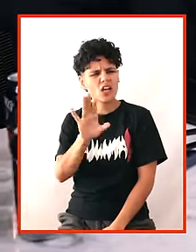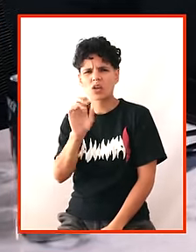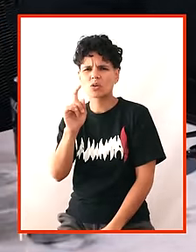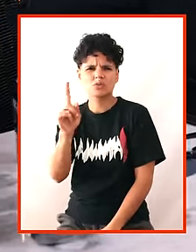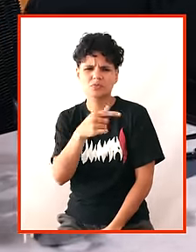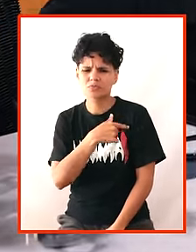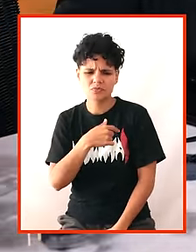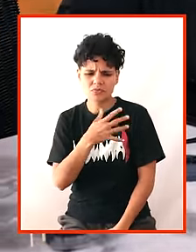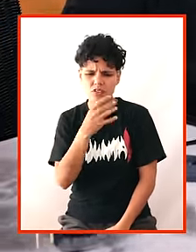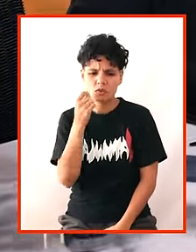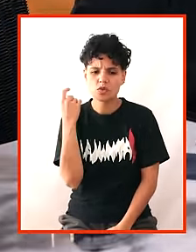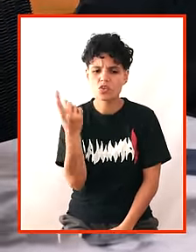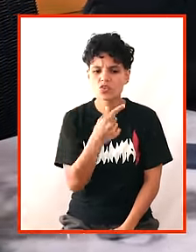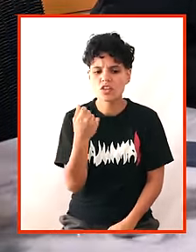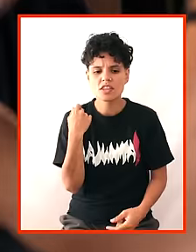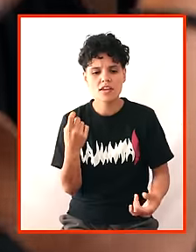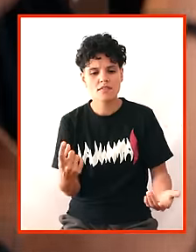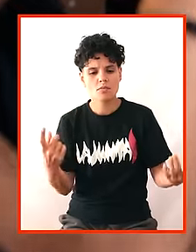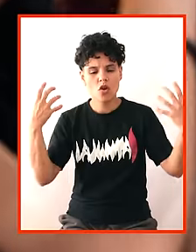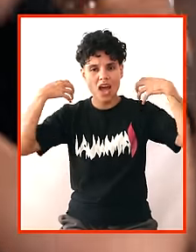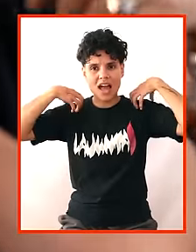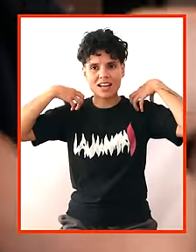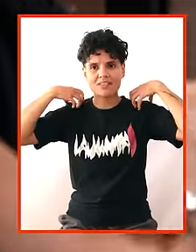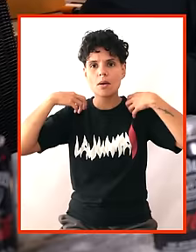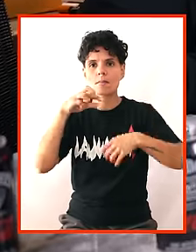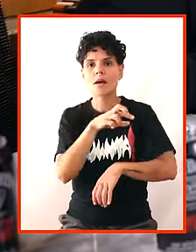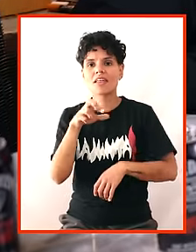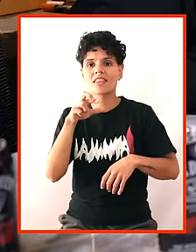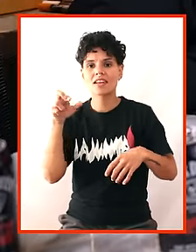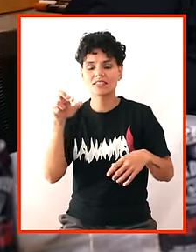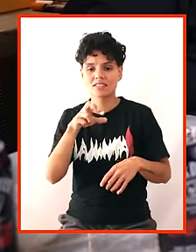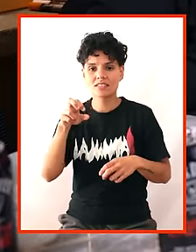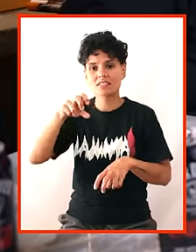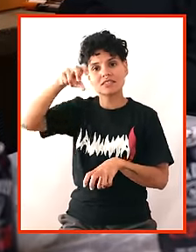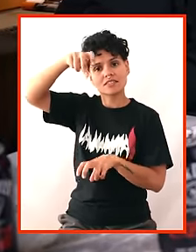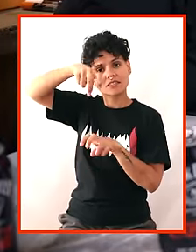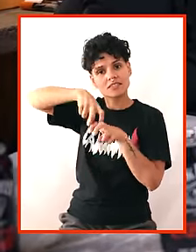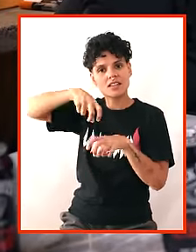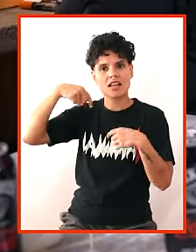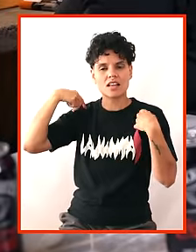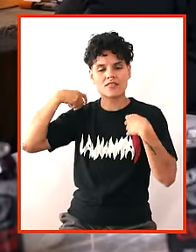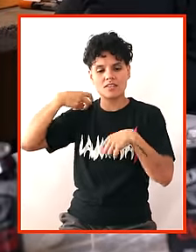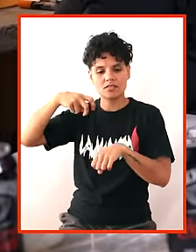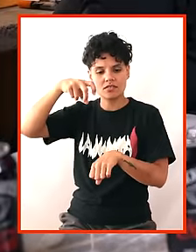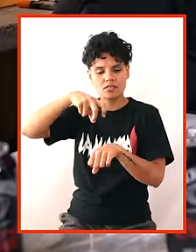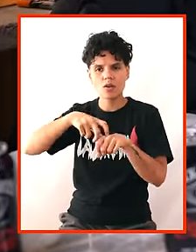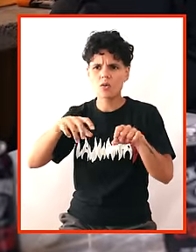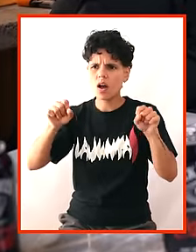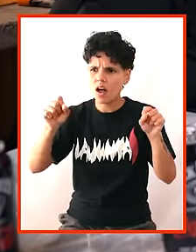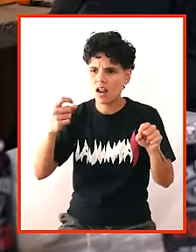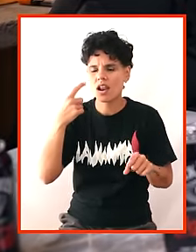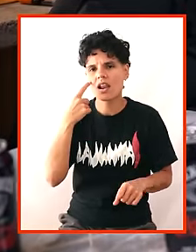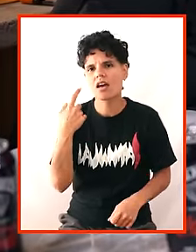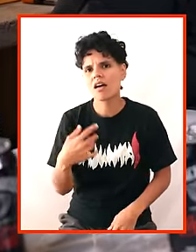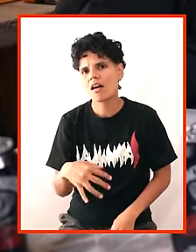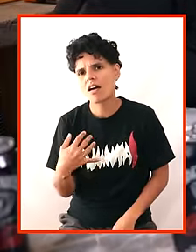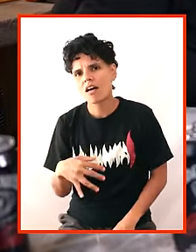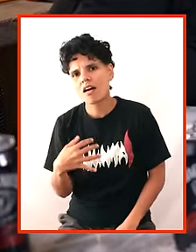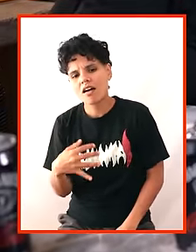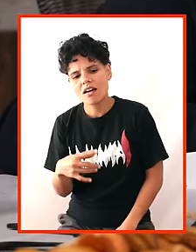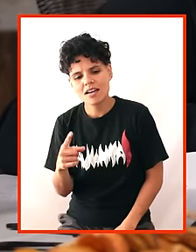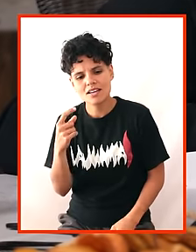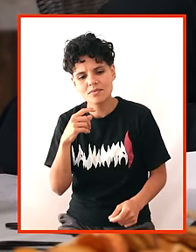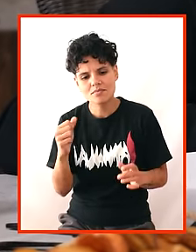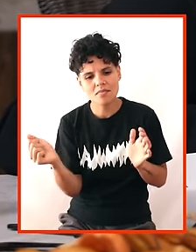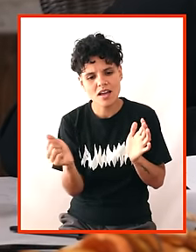estábamos en Nacha, así como arriba en los hombros de nuestros padres. Claro. Gracias, compadre. Y nos marcó ese concierto. A todos, sí, pues. Sí. Además que